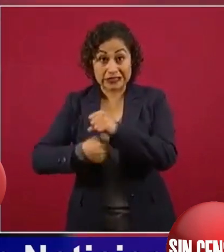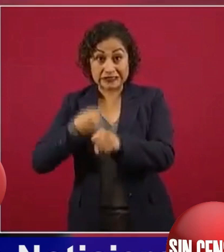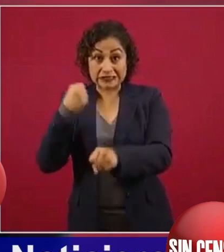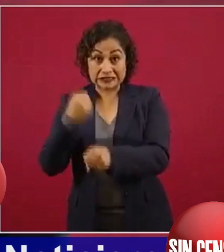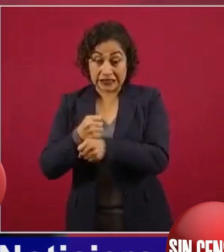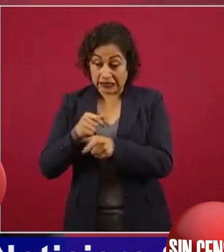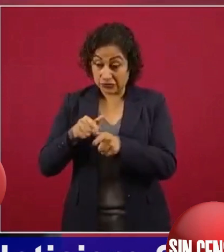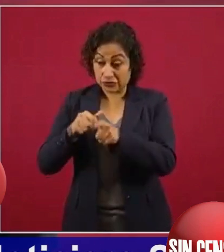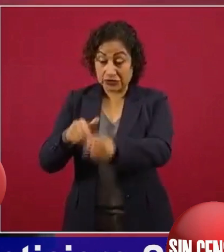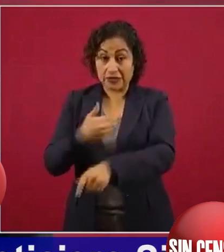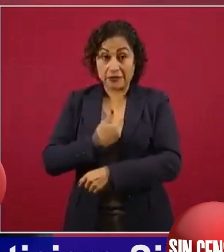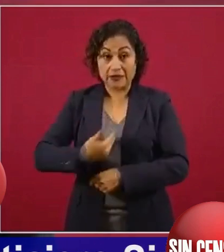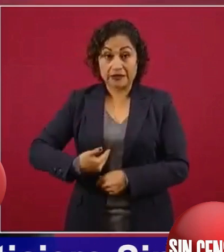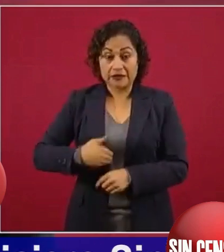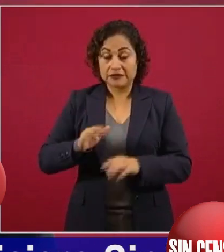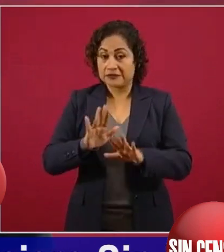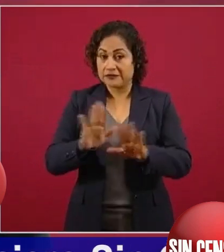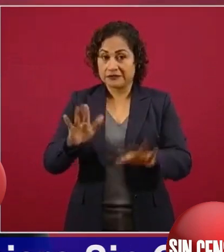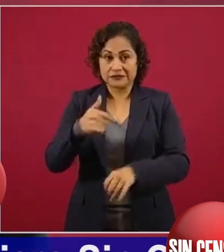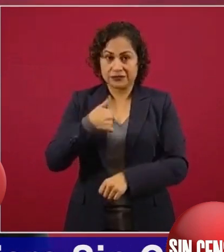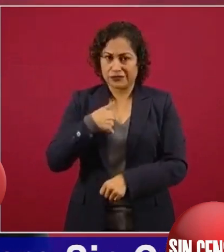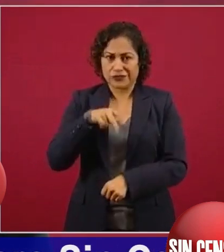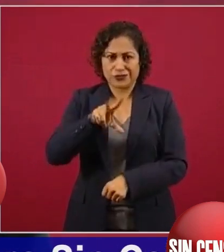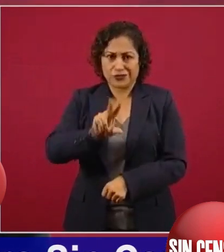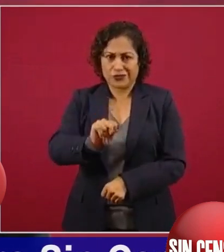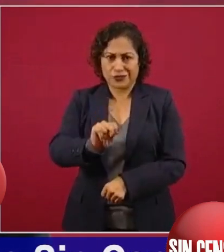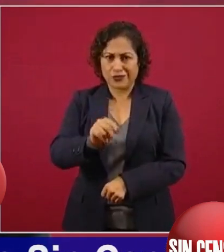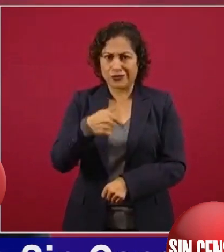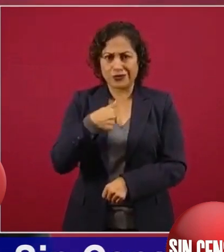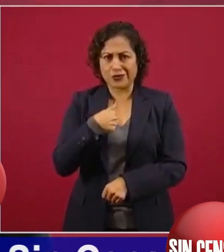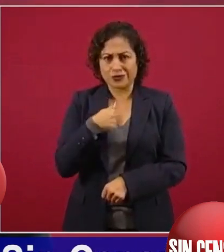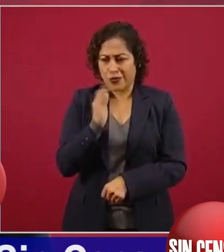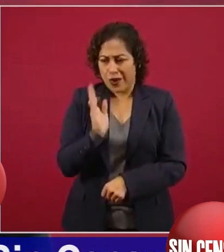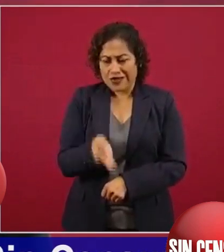no creo en la reelección.